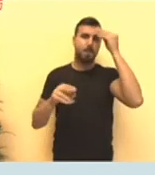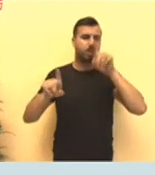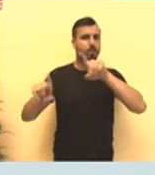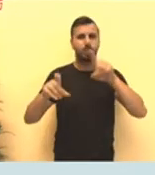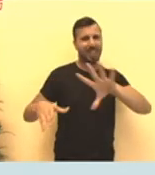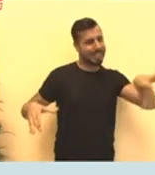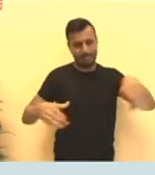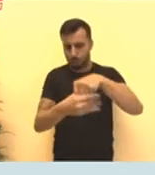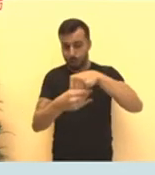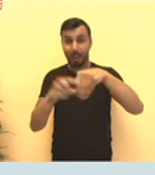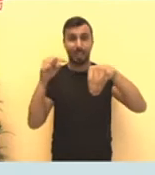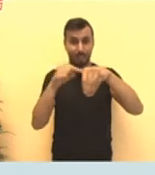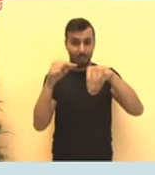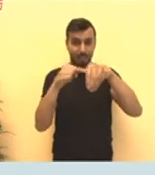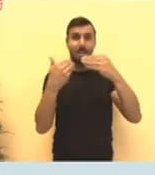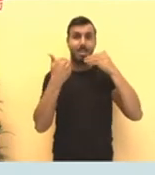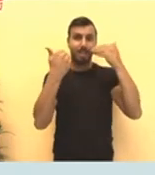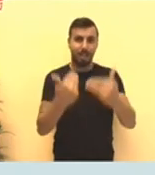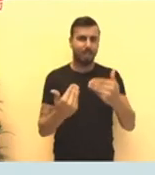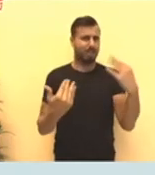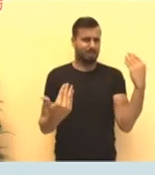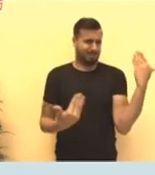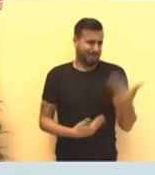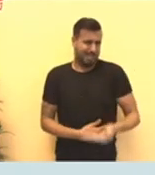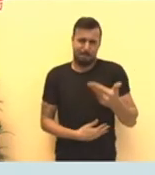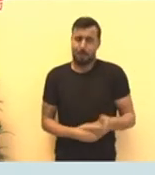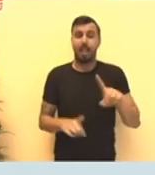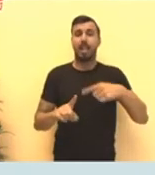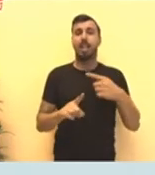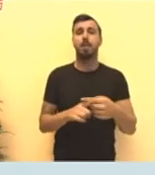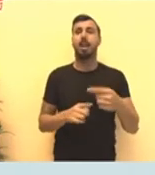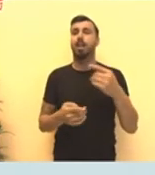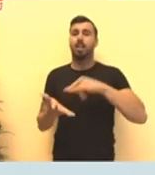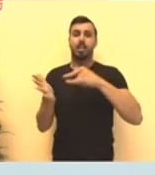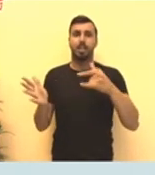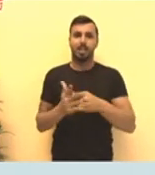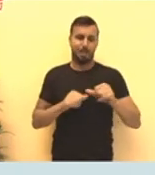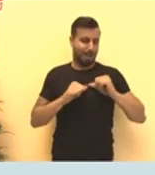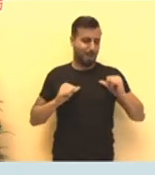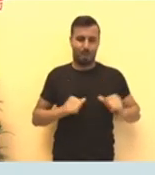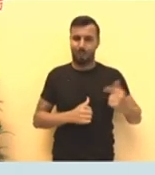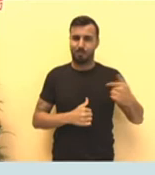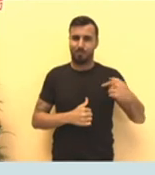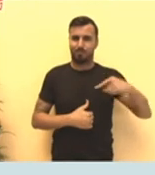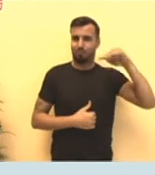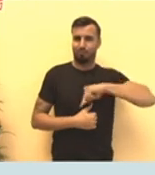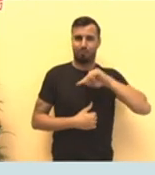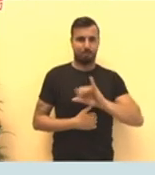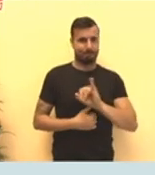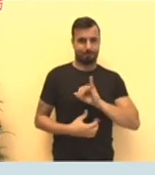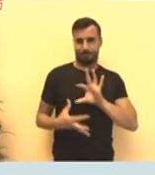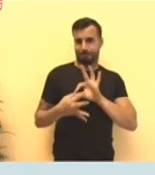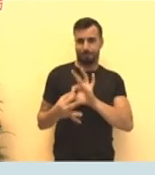la única educación moralmente deseable y su sentido debe estar en el corazón del sistema educativo y presente en todos sus